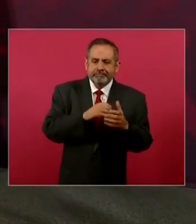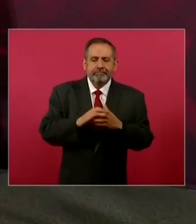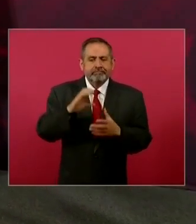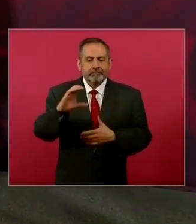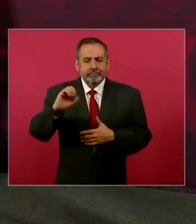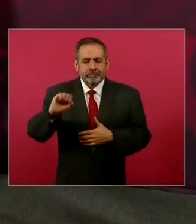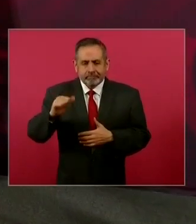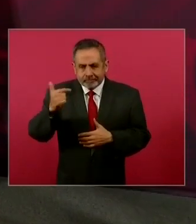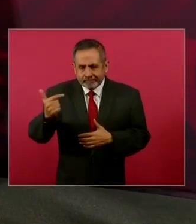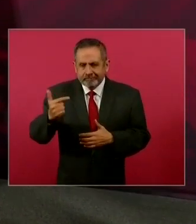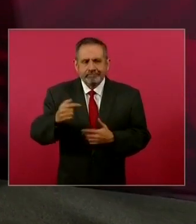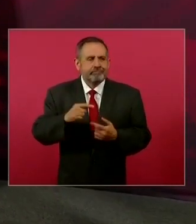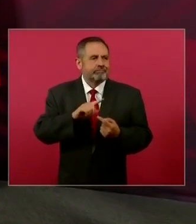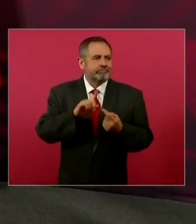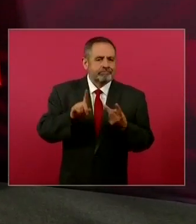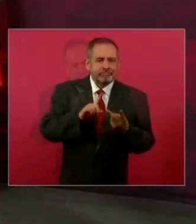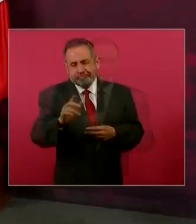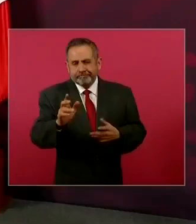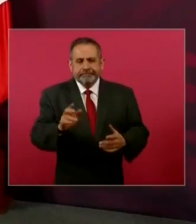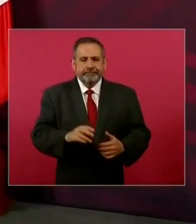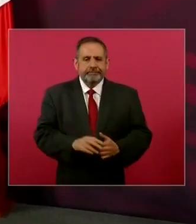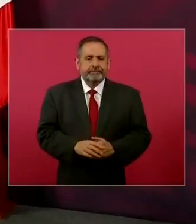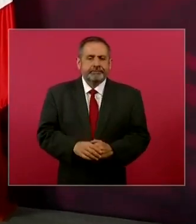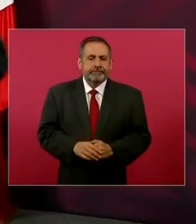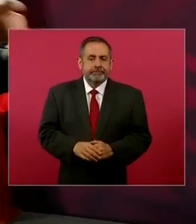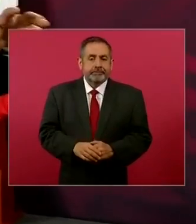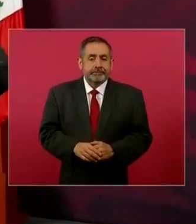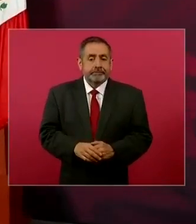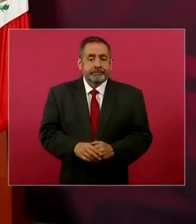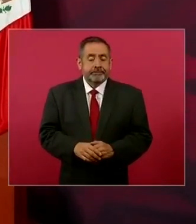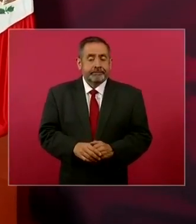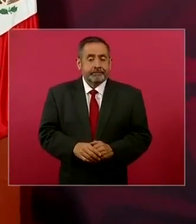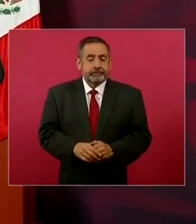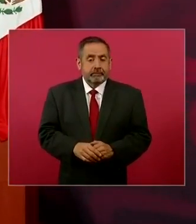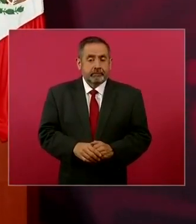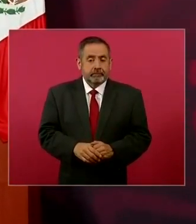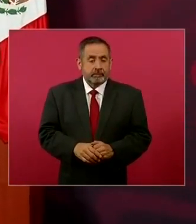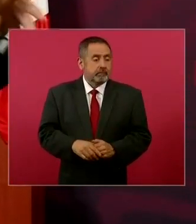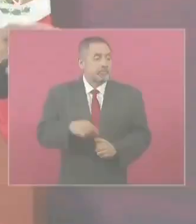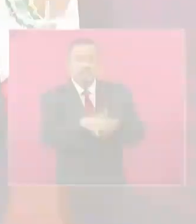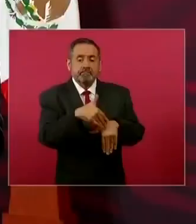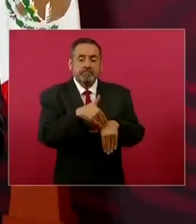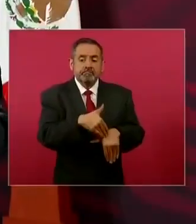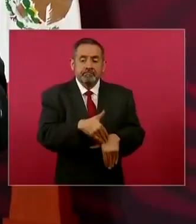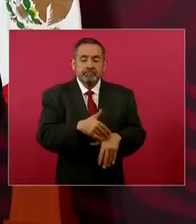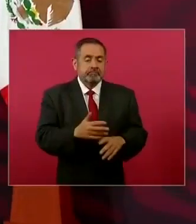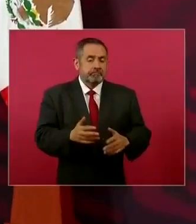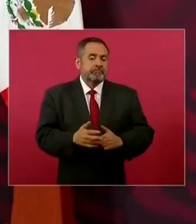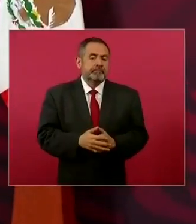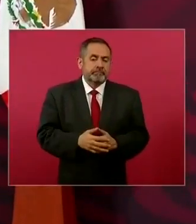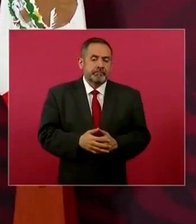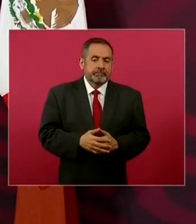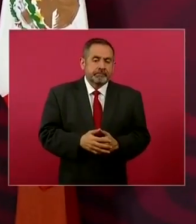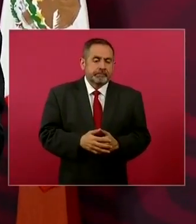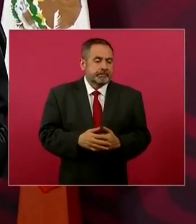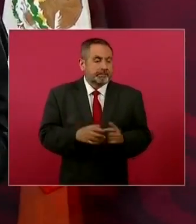y otros, ¿no? Y él es el que opera y está muy